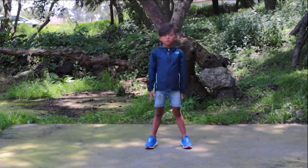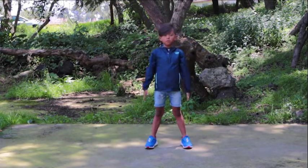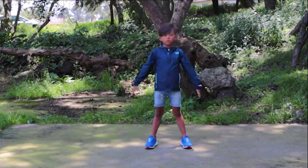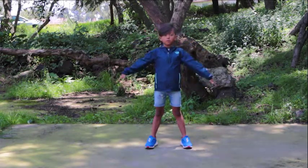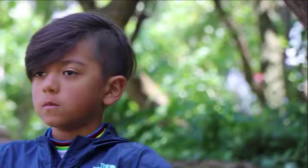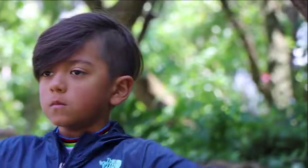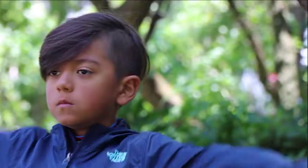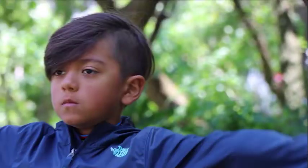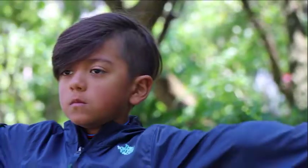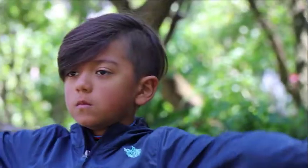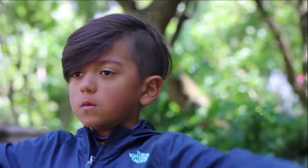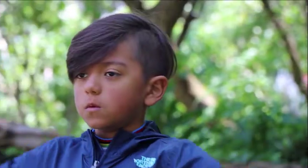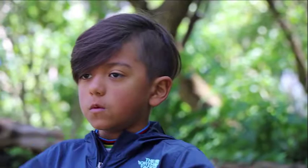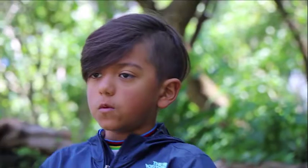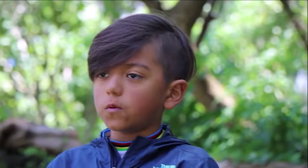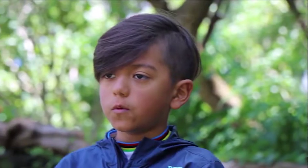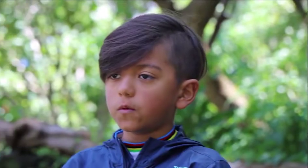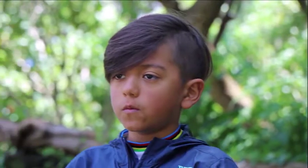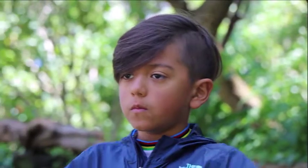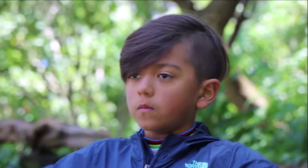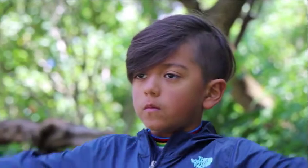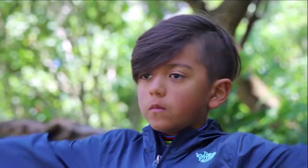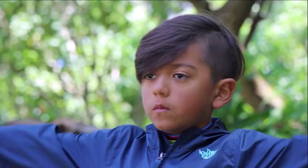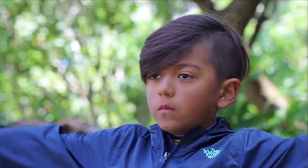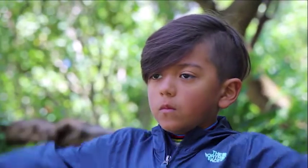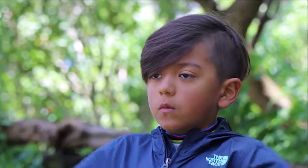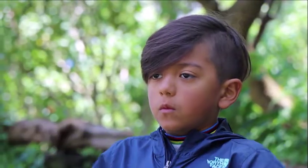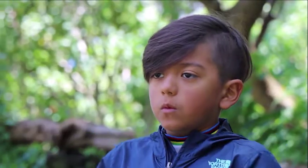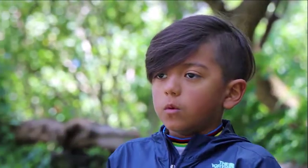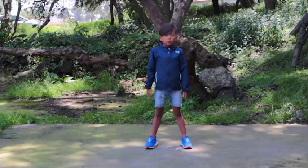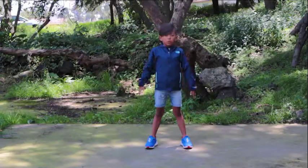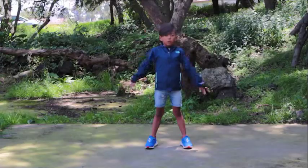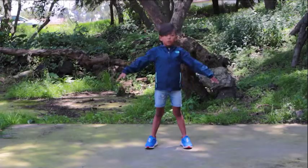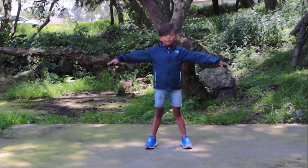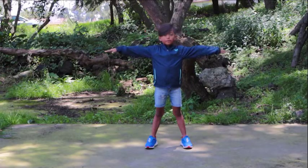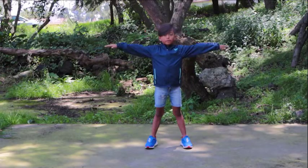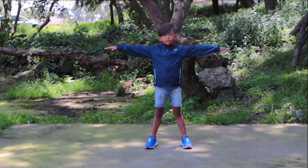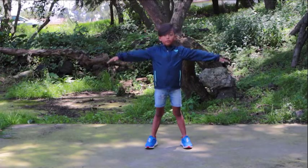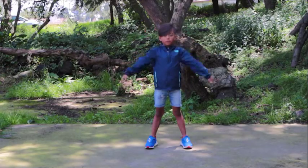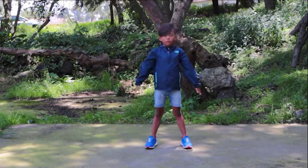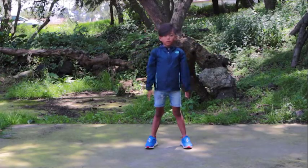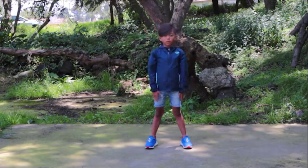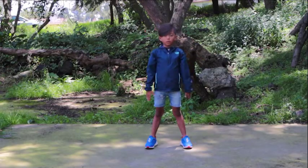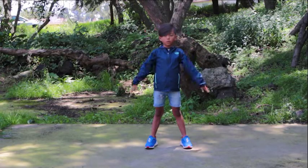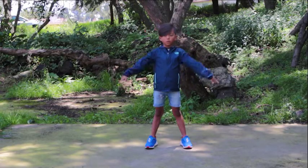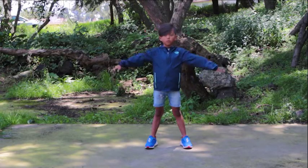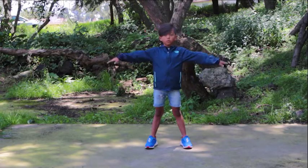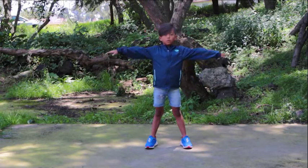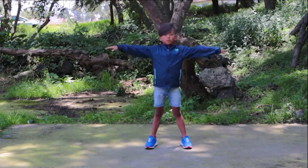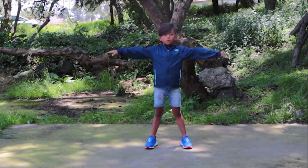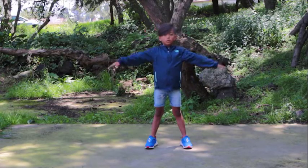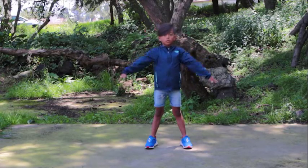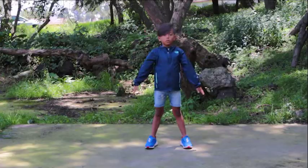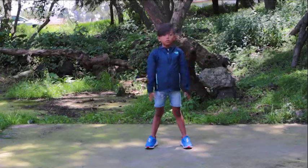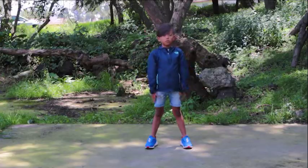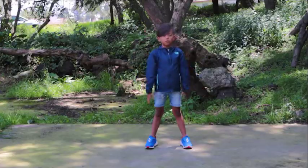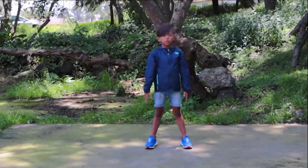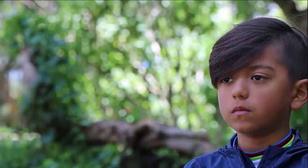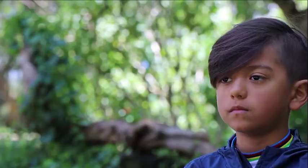Arriba, abajo. Arriba, abajo. Muy bien. Otra más. Una vez más.